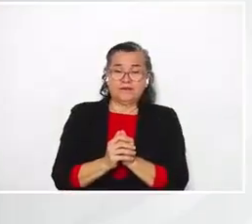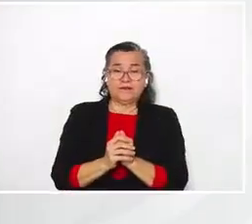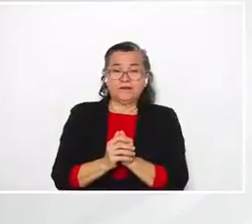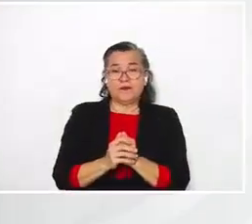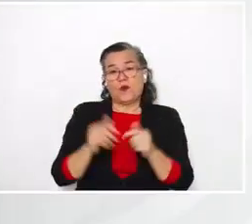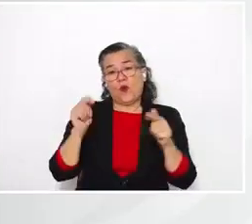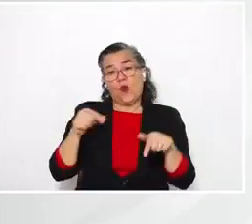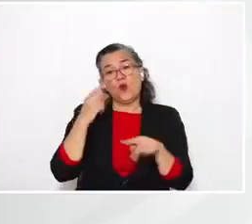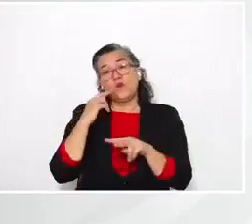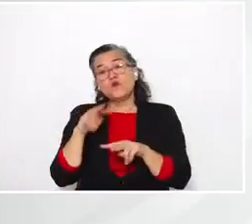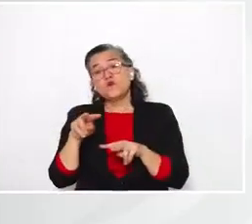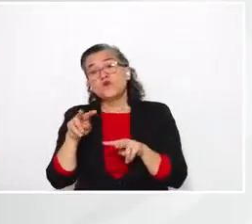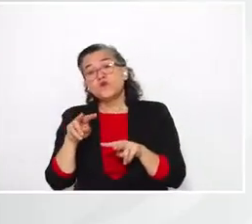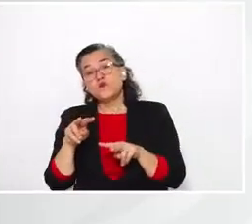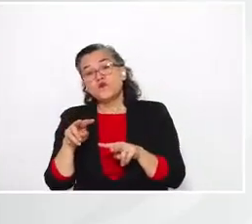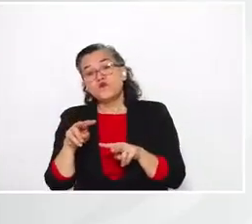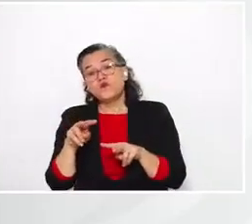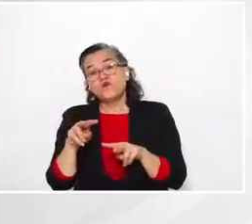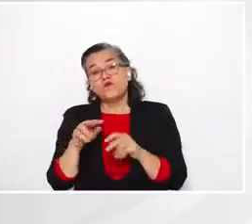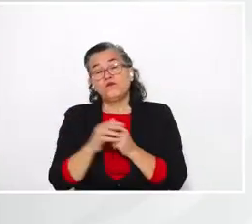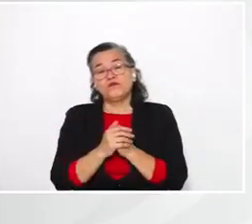Voy de nuevo a ver si, ok.